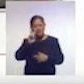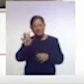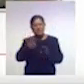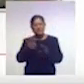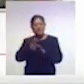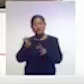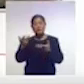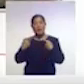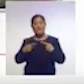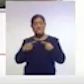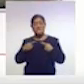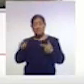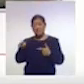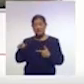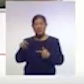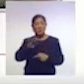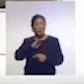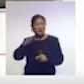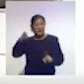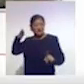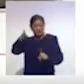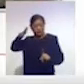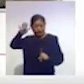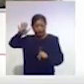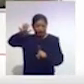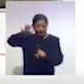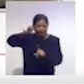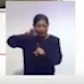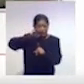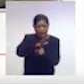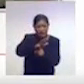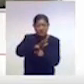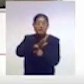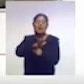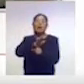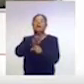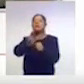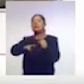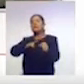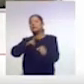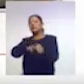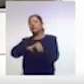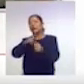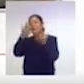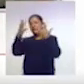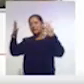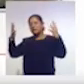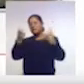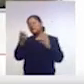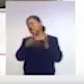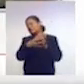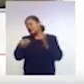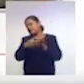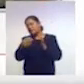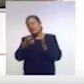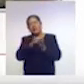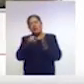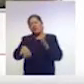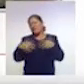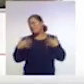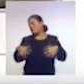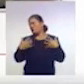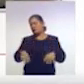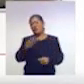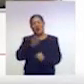puede afectar tanto la naturaleza, este planeta que nos corresponde. Ese es el mejor ejemplo, Carla. Lo que está ocurriendo en este momento en la selva